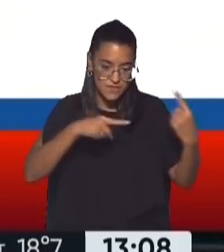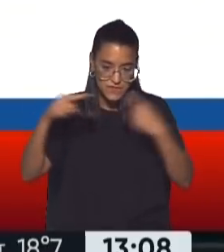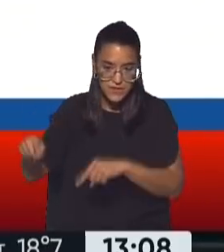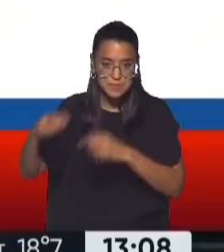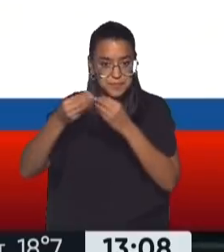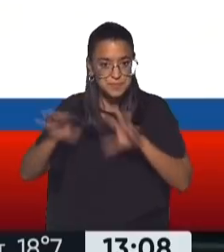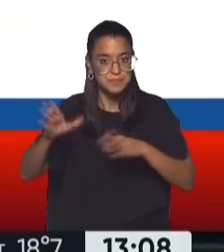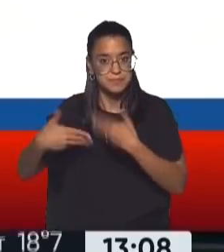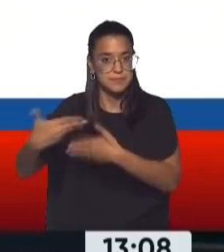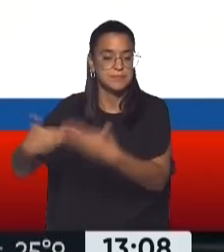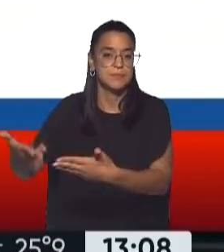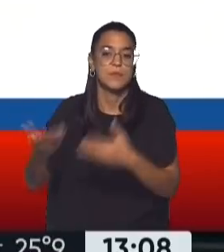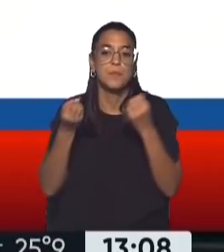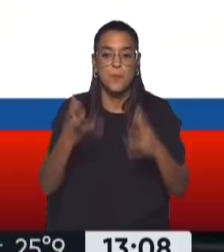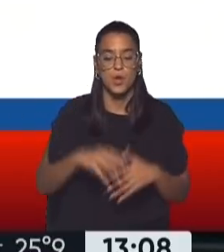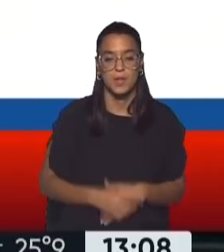Porque